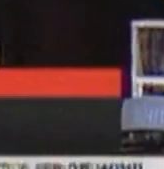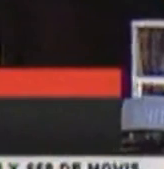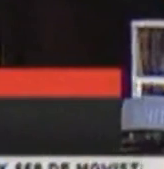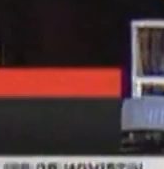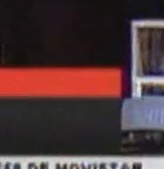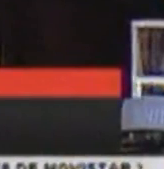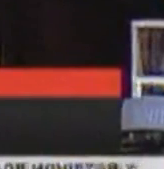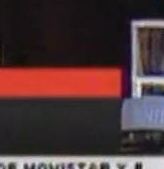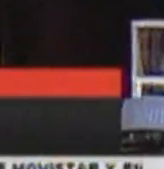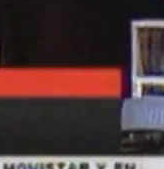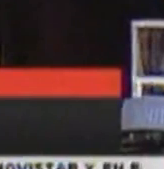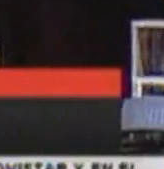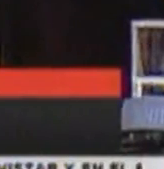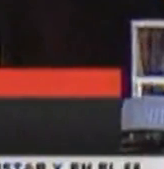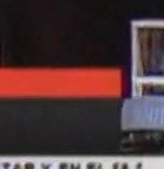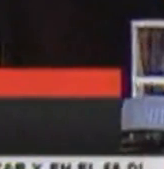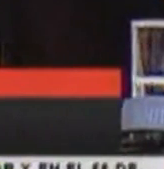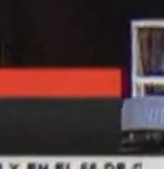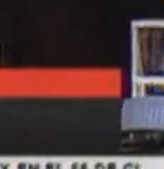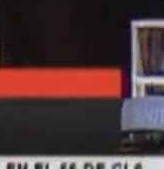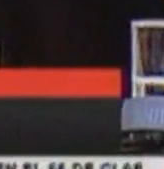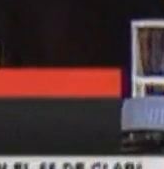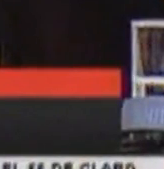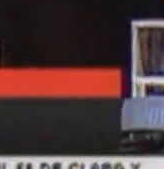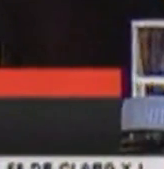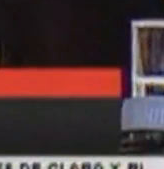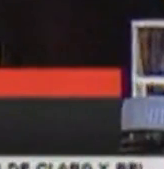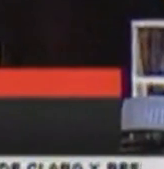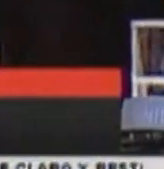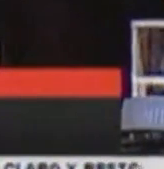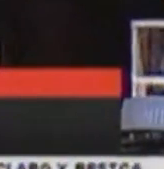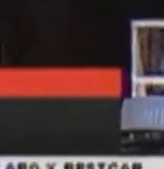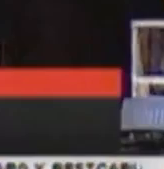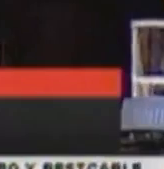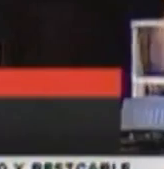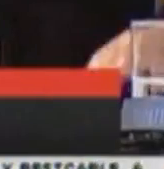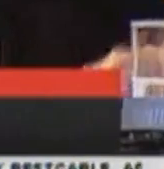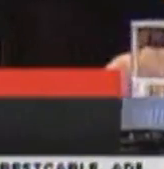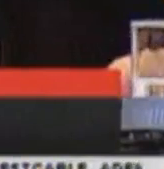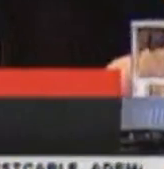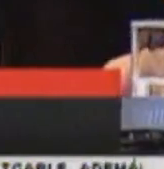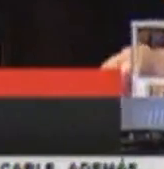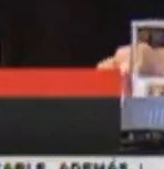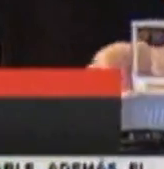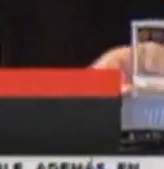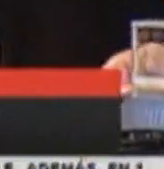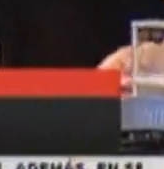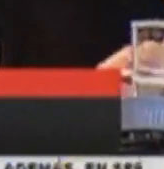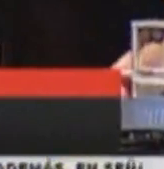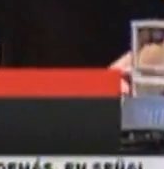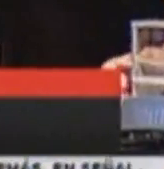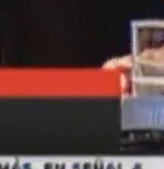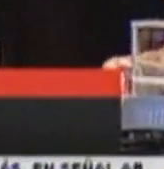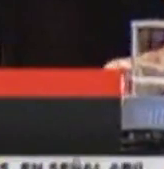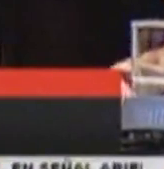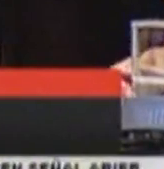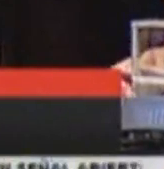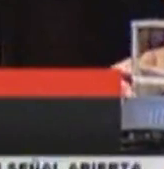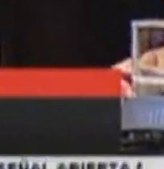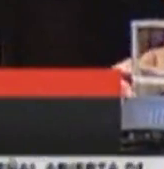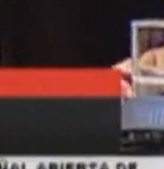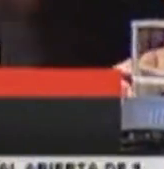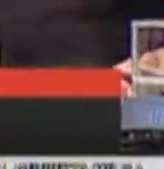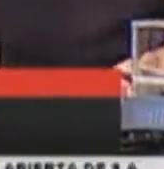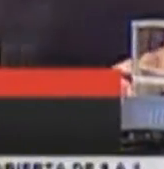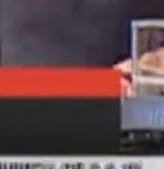los caminos. Esperamos poder expresarlo en 15 minutos como imagen, preimagen al 2030 en la siguiente sesión del